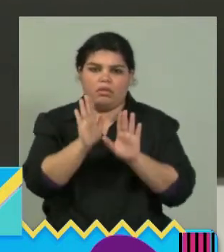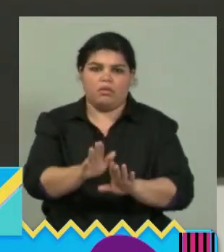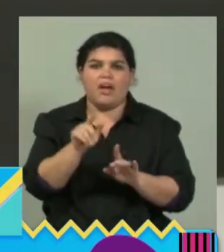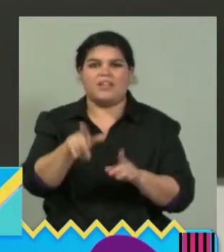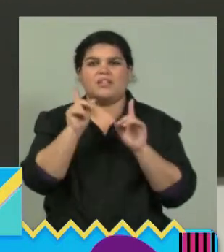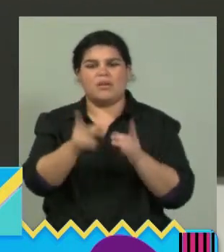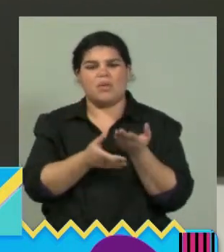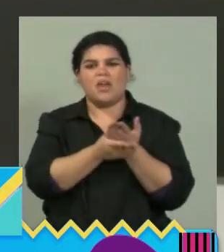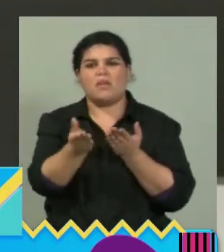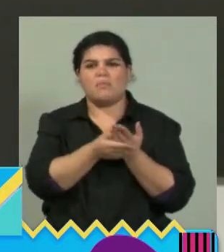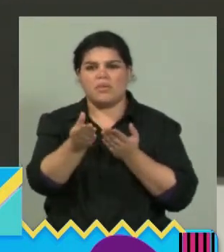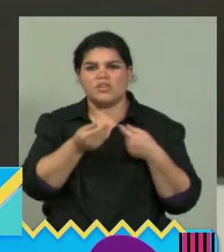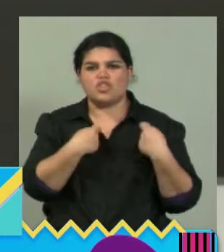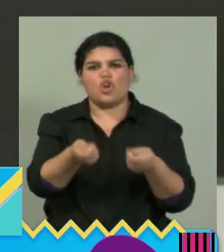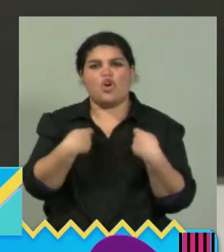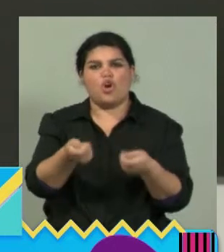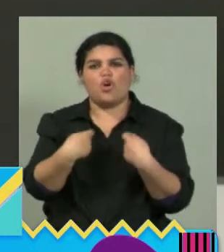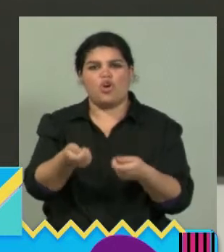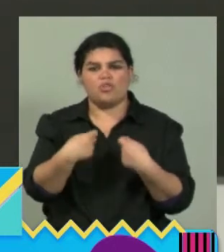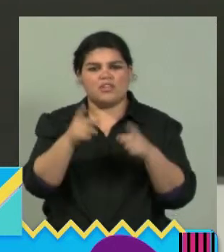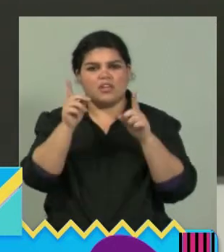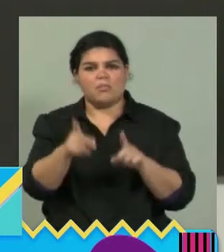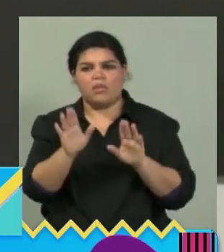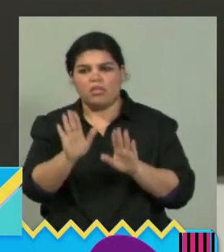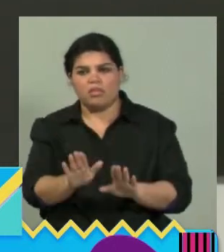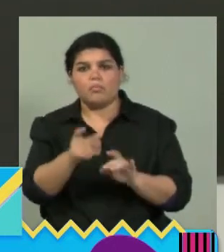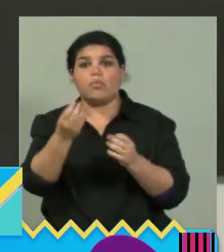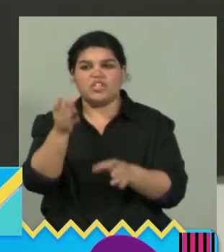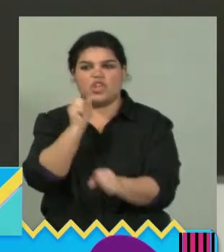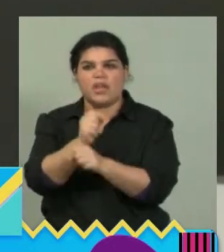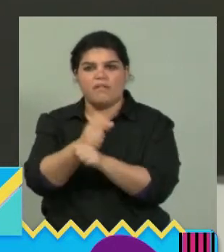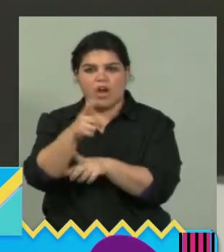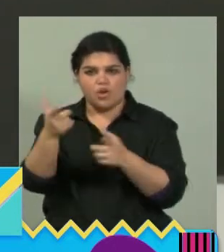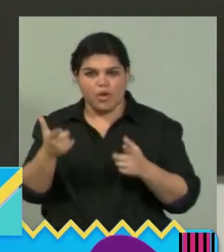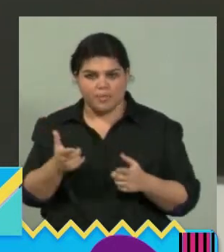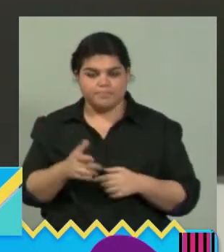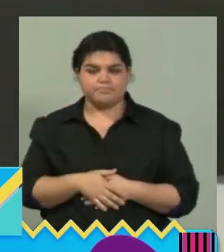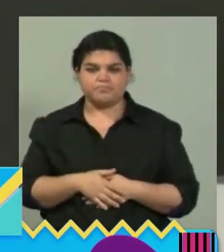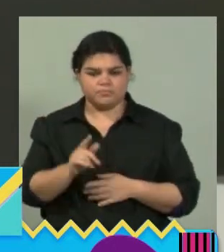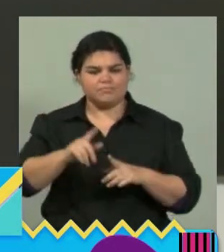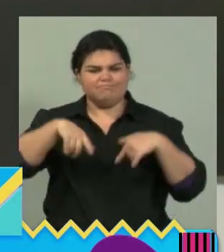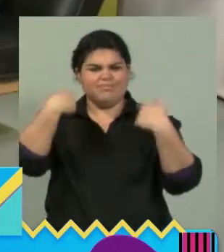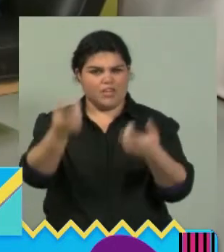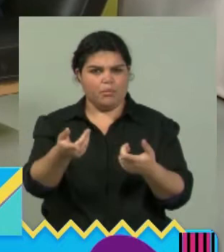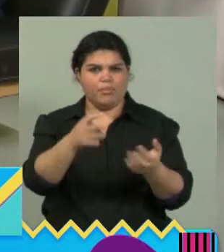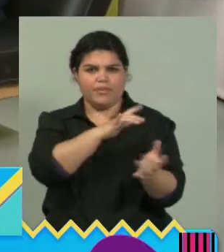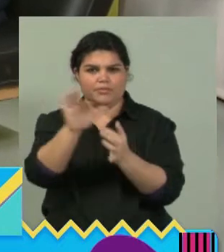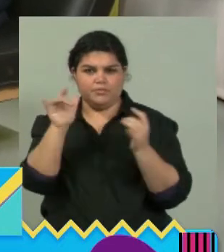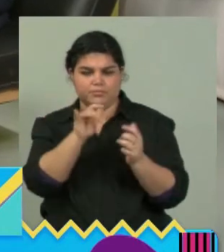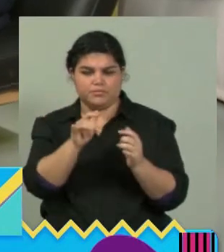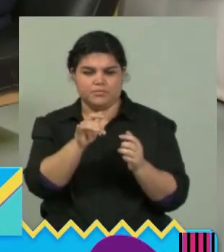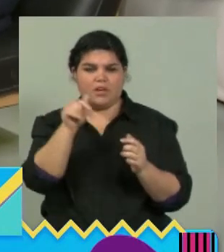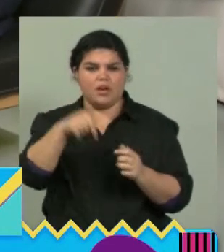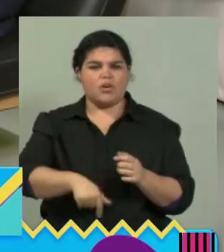están paralizadas las inversiones, por ende también el tema del desempleo. Pero eso lo vamos a ir dejando quizás para más adelante. Yo me quería quedar con lo que decíamos